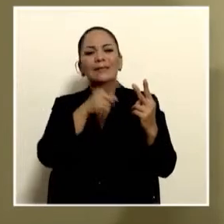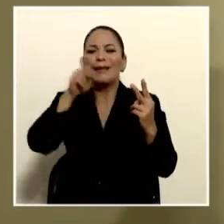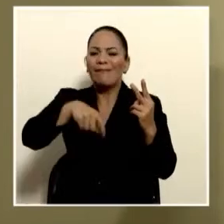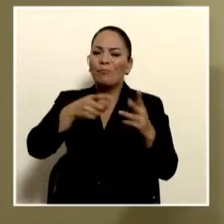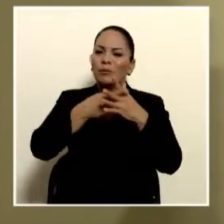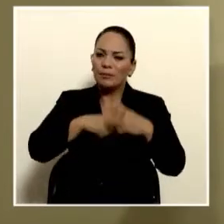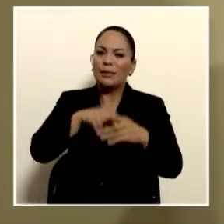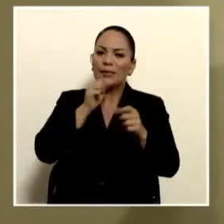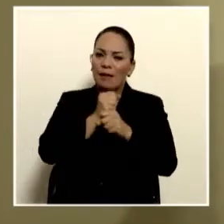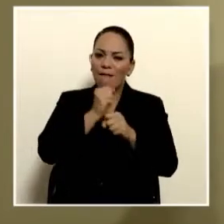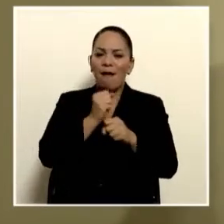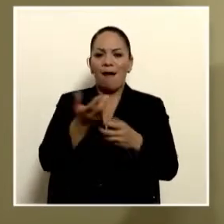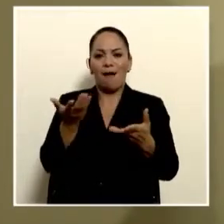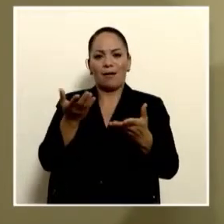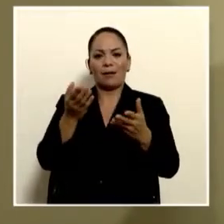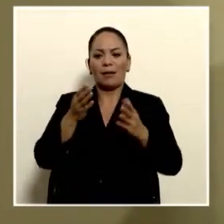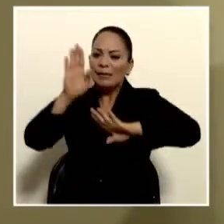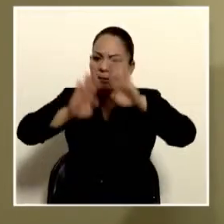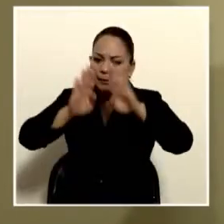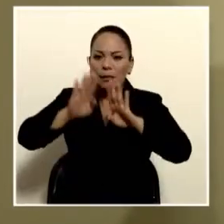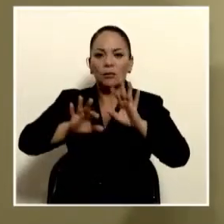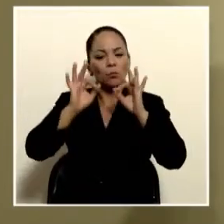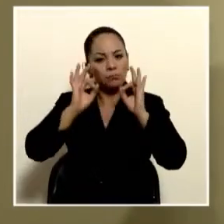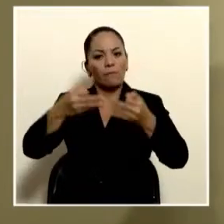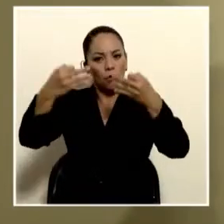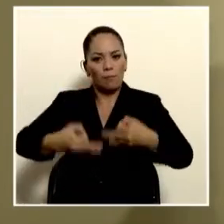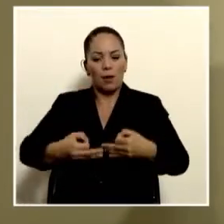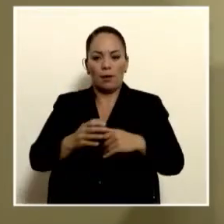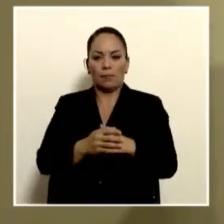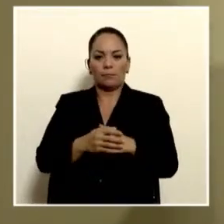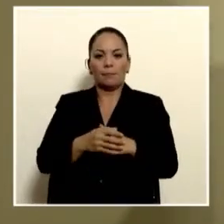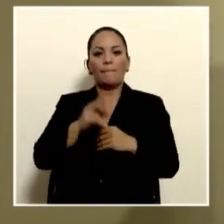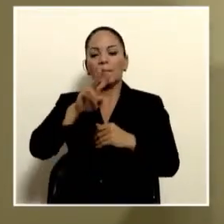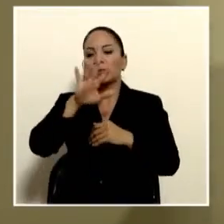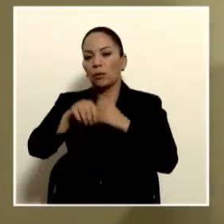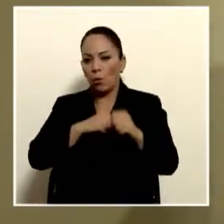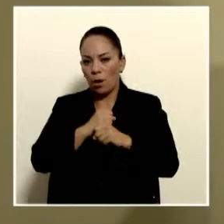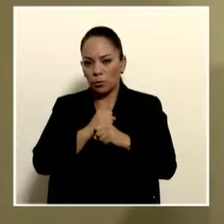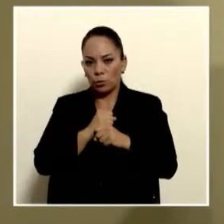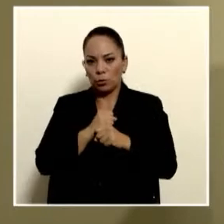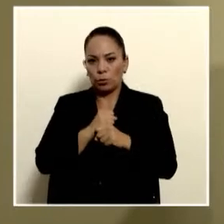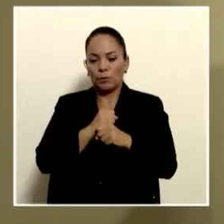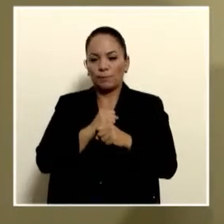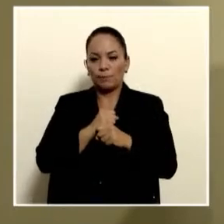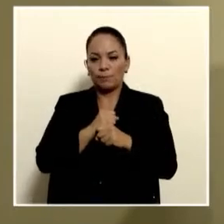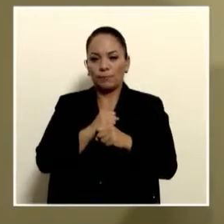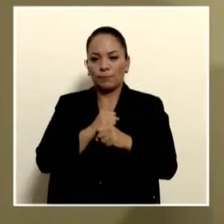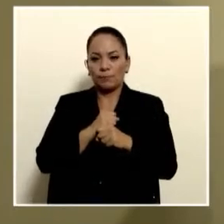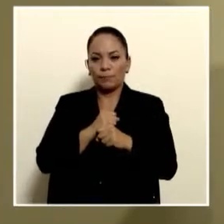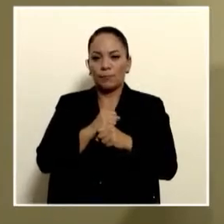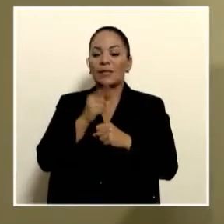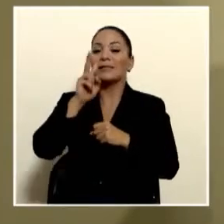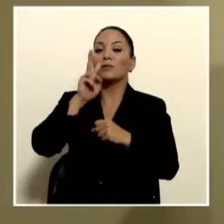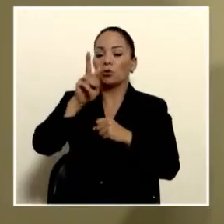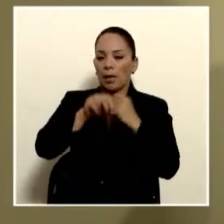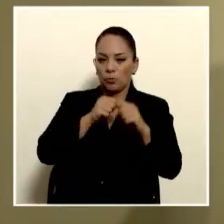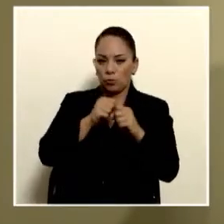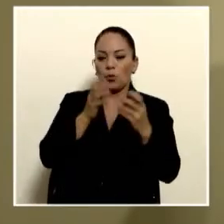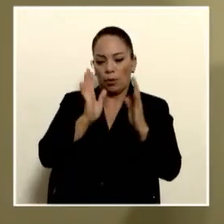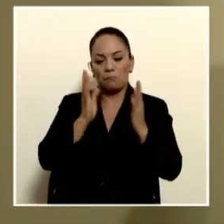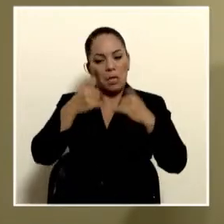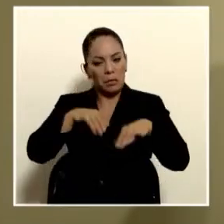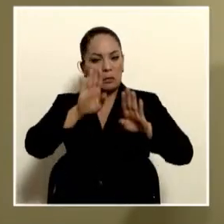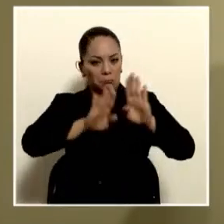trabajar en esa licitación, que es la formal, por 25 años. Eso va a llevar 2 años.